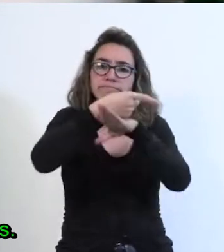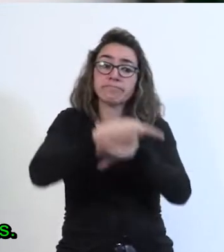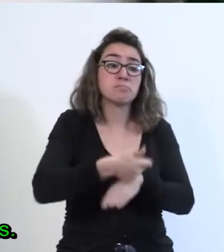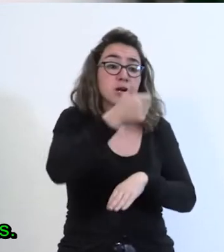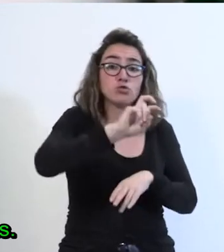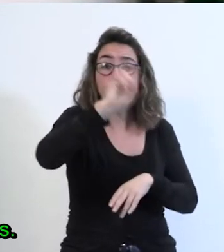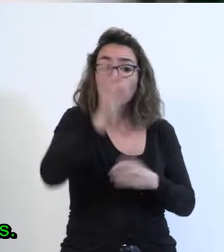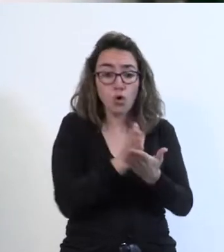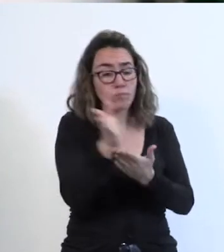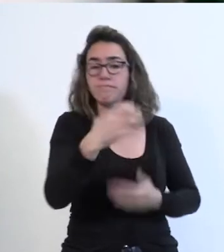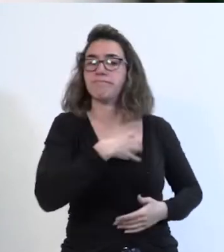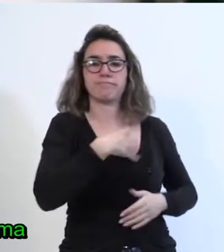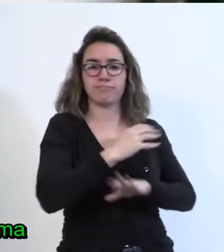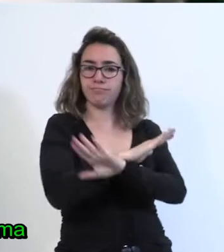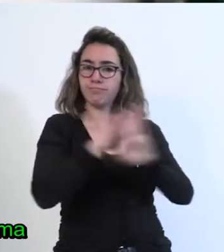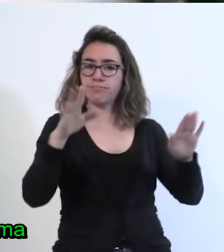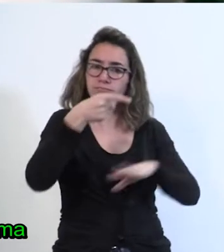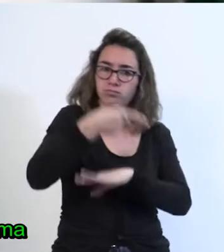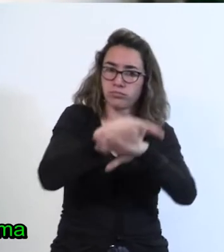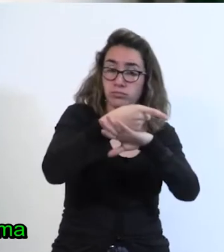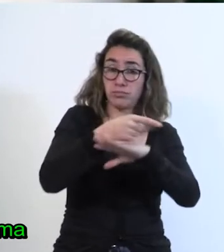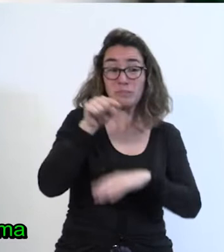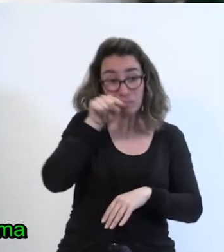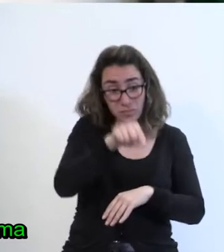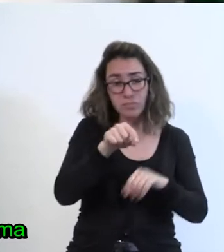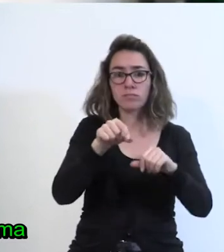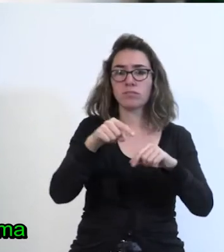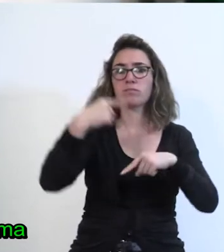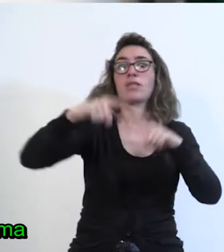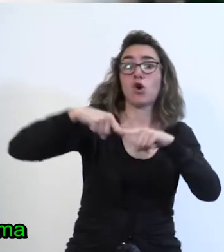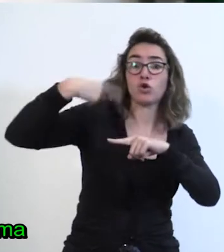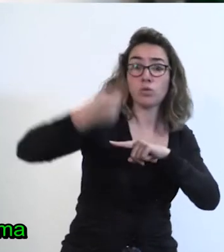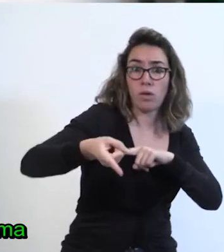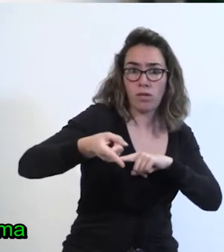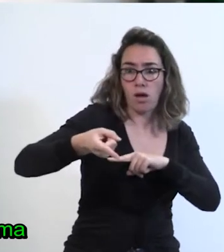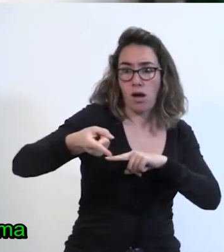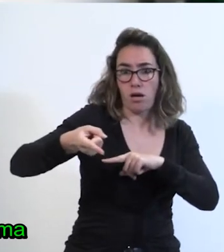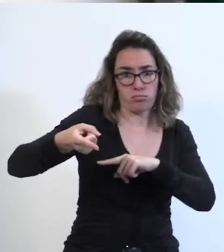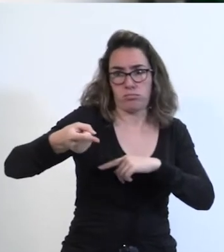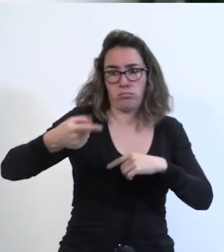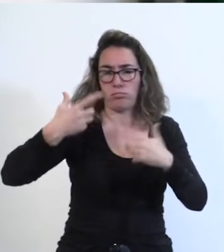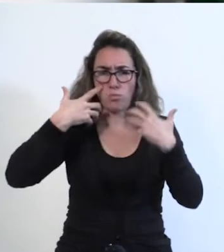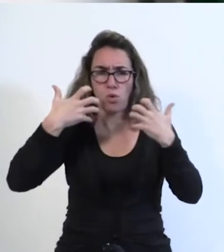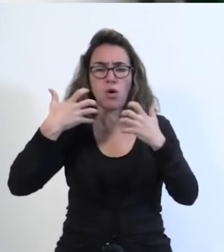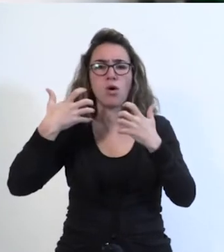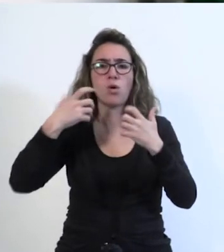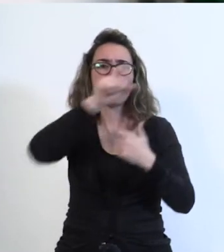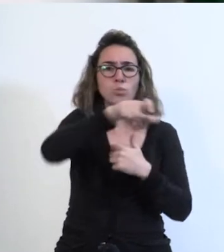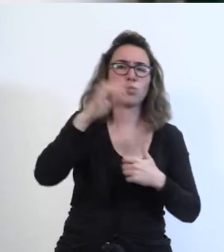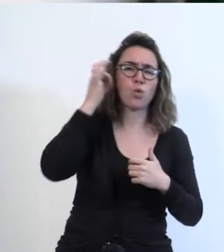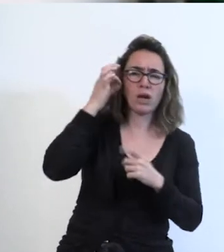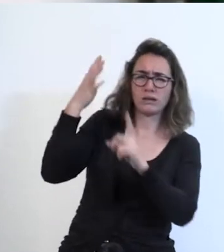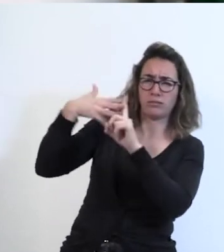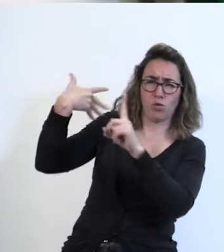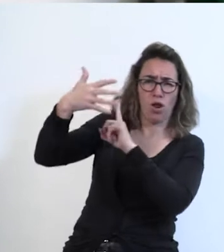tienen alternativas. Y eso te podría decir que ha llevado a aumentar una forma de violencia contra